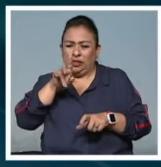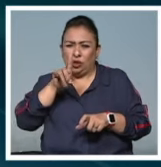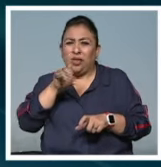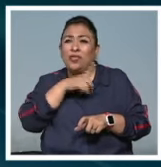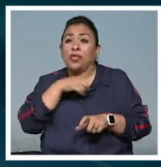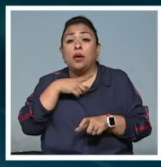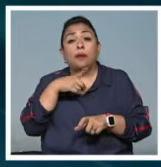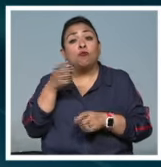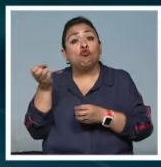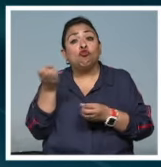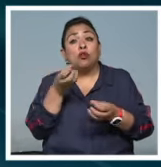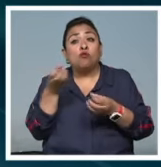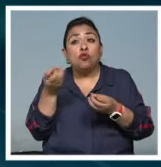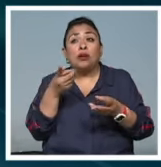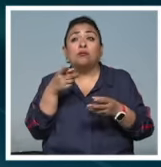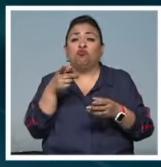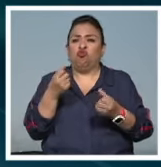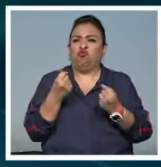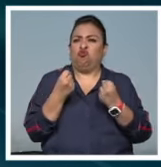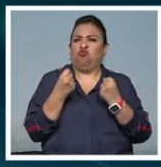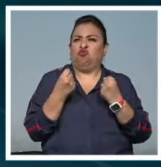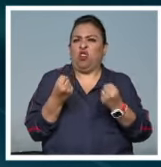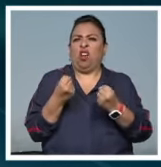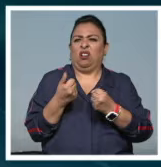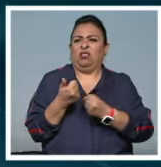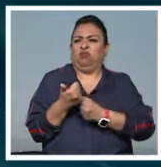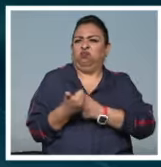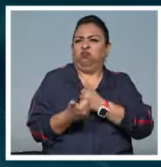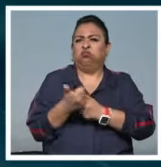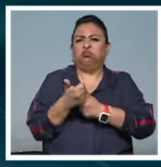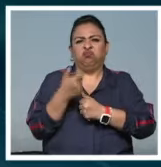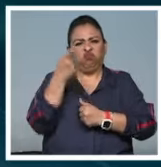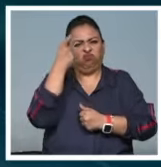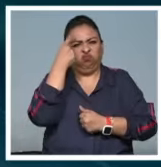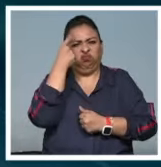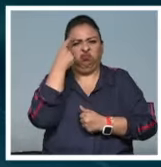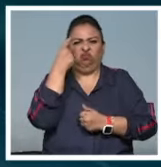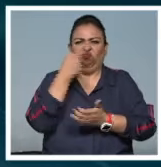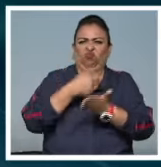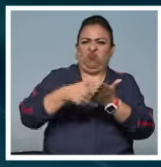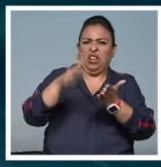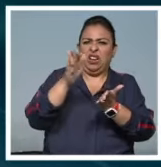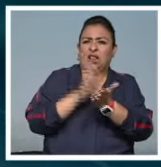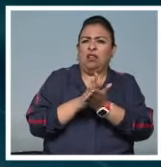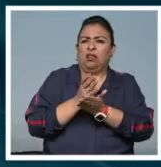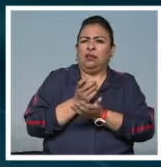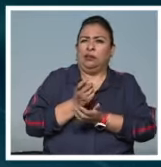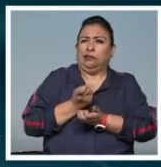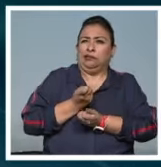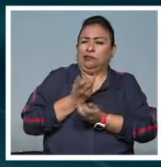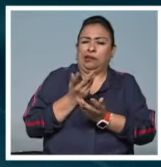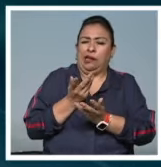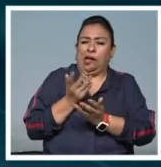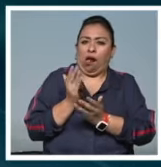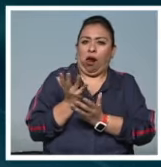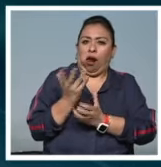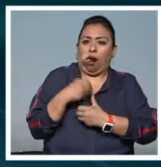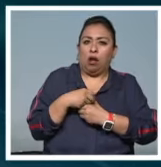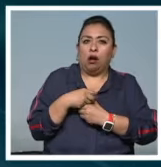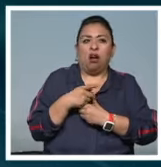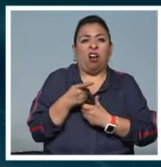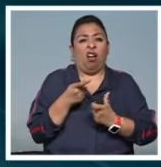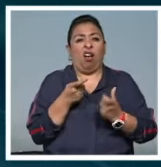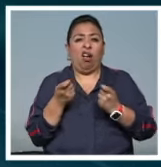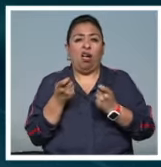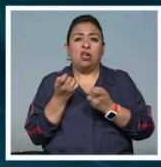el rol de proveedor y el ser fuerte, competitivo, racional, valiente, poco expresivo, dominante, independiente,